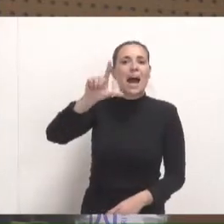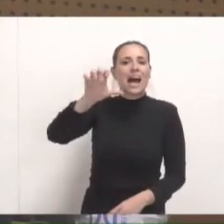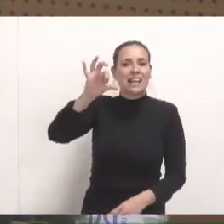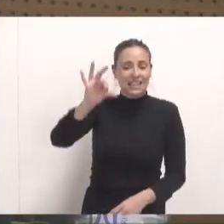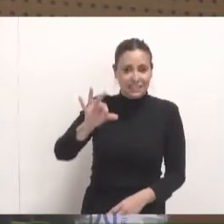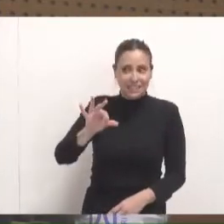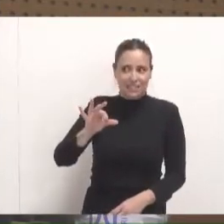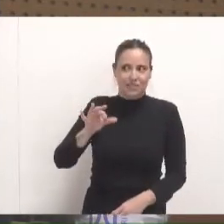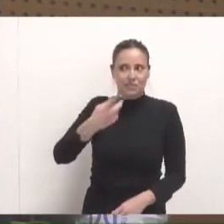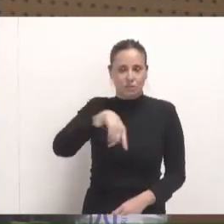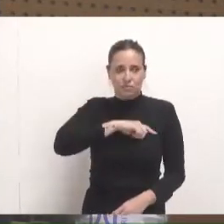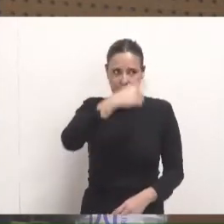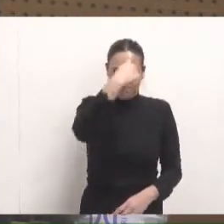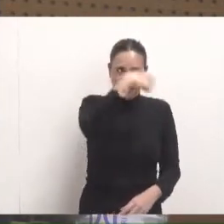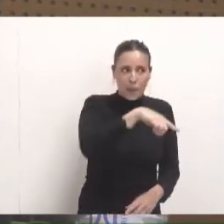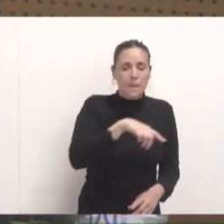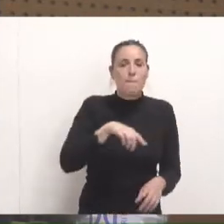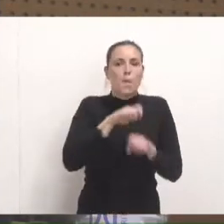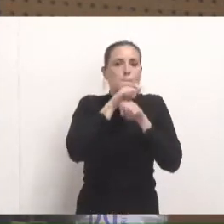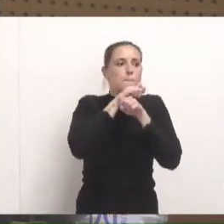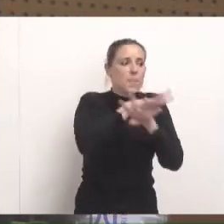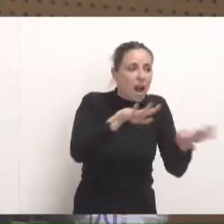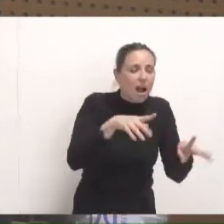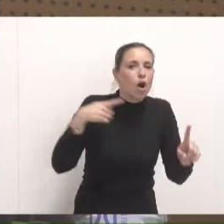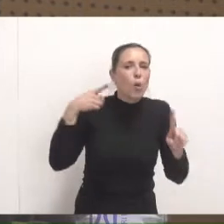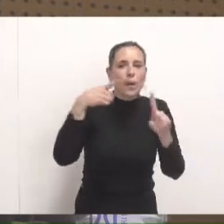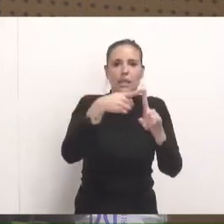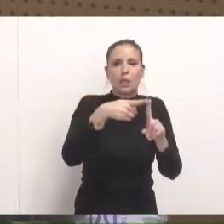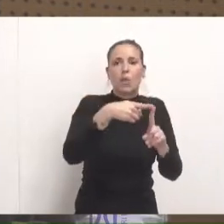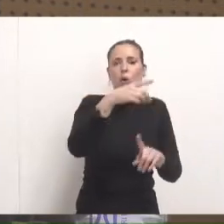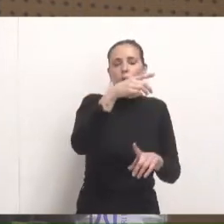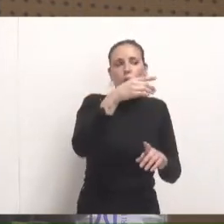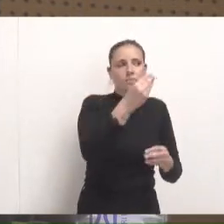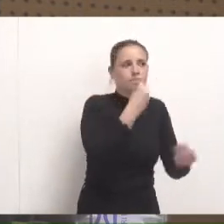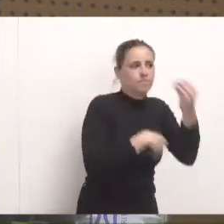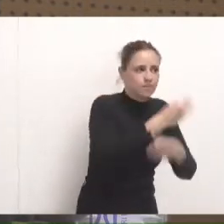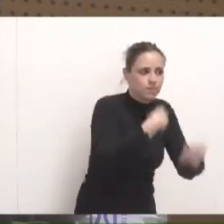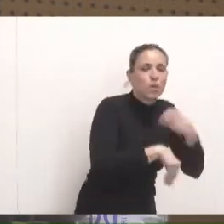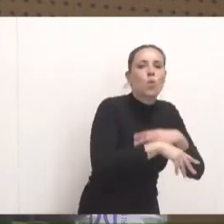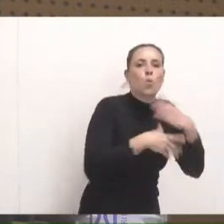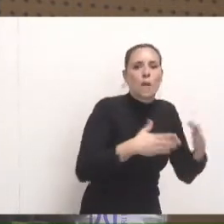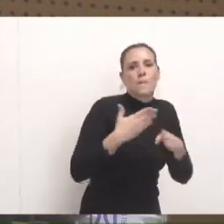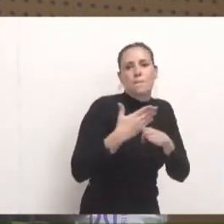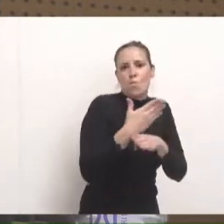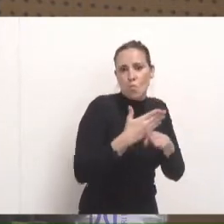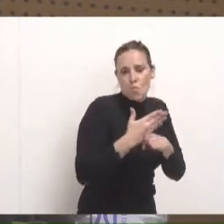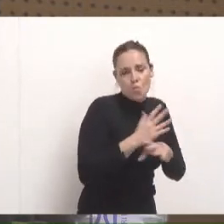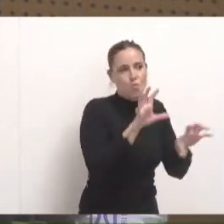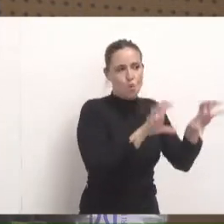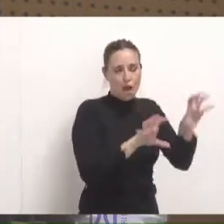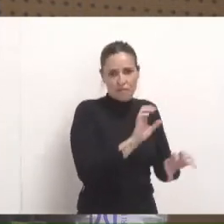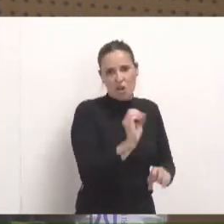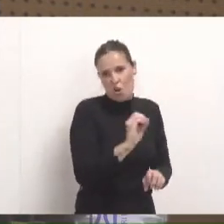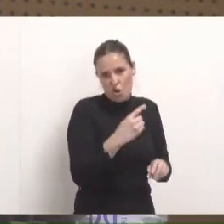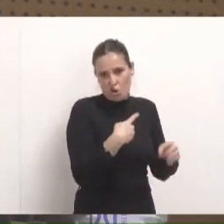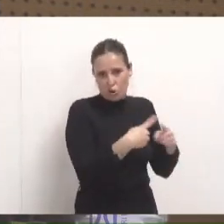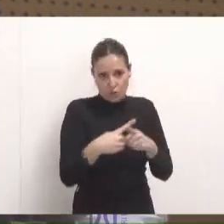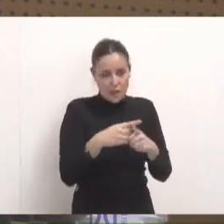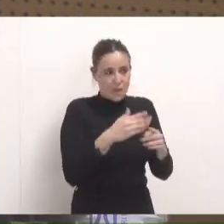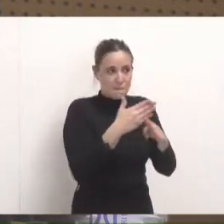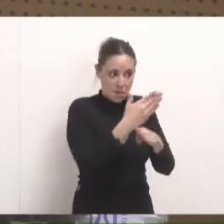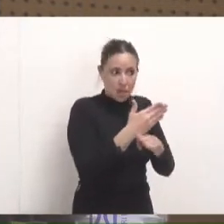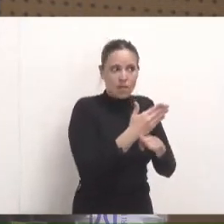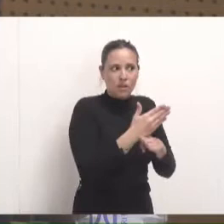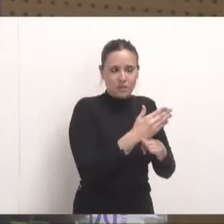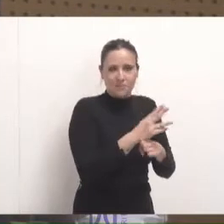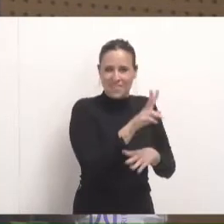objetivo principal de esta plaga pues sea los muebles o los elementos constructivos de madera, hay testimonios de que está afectando